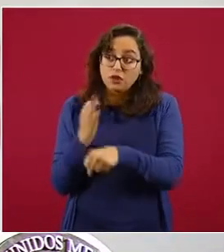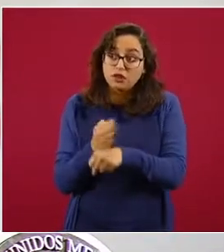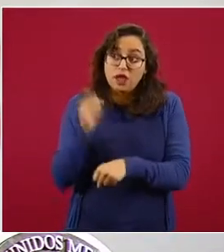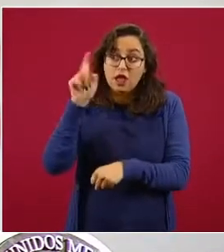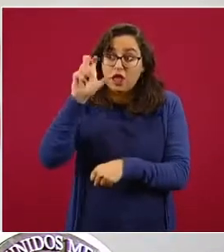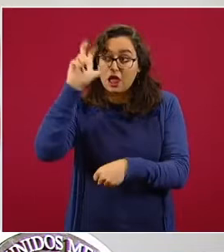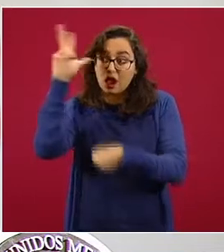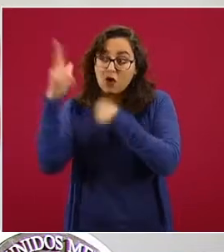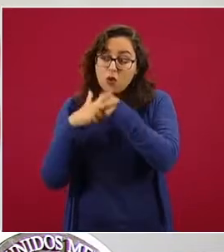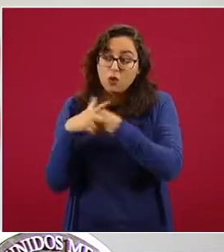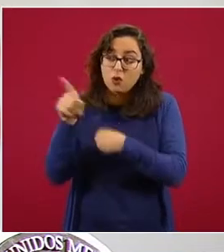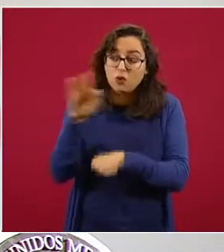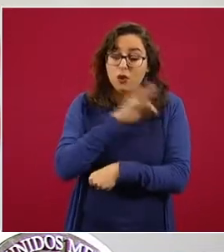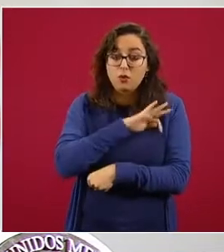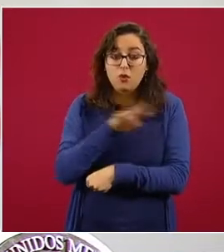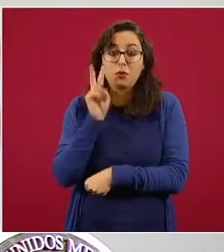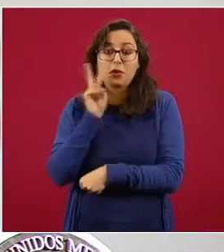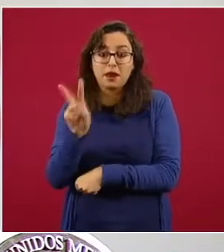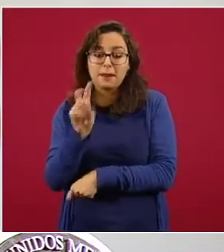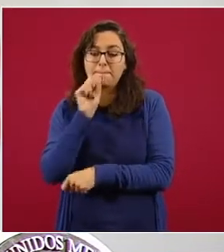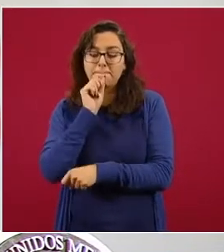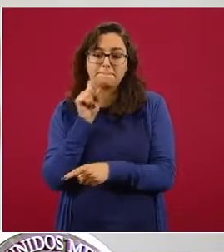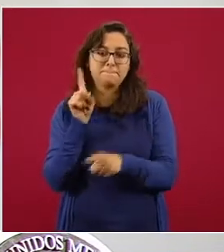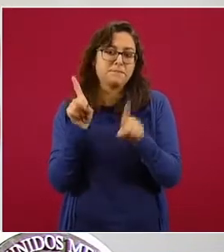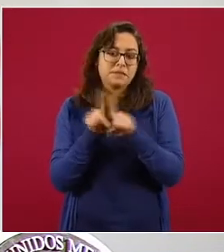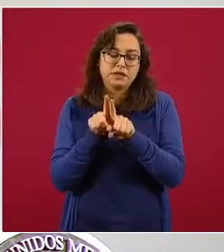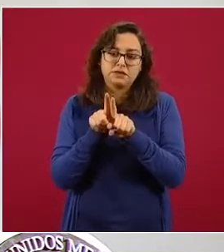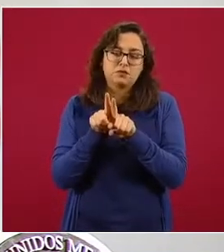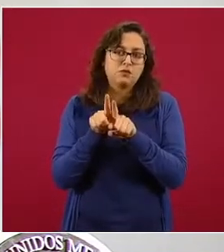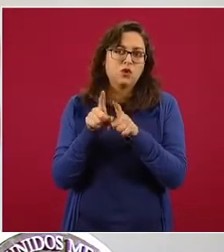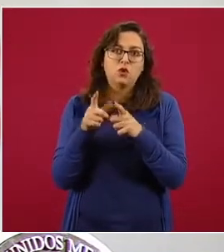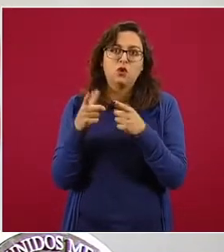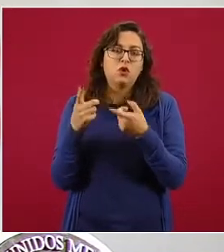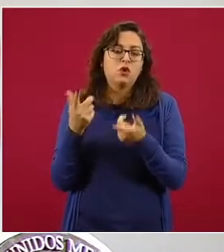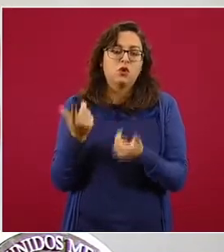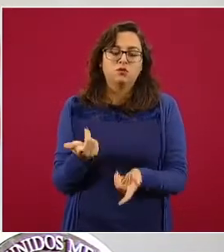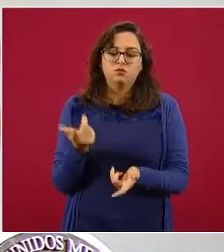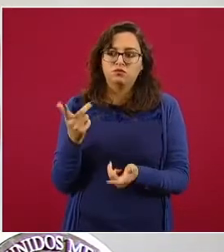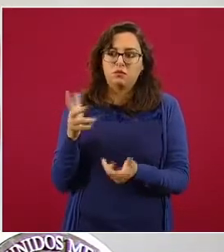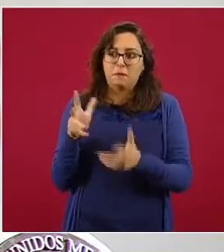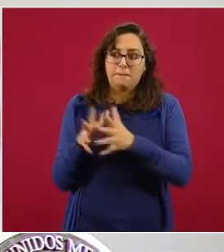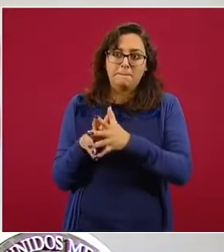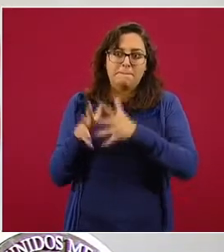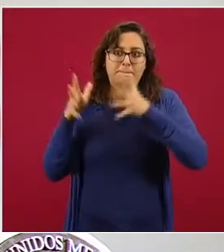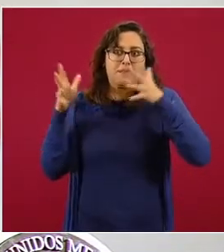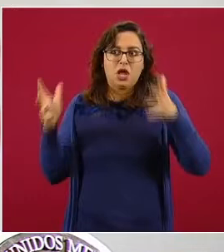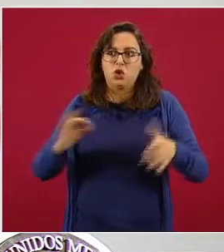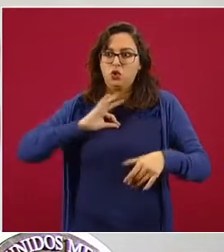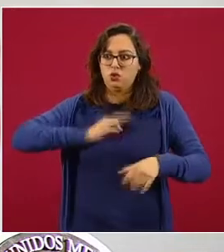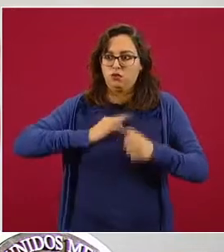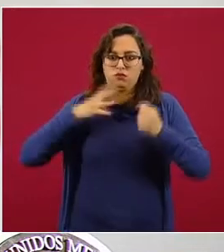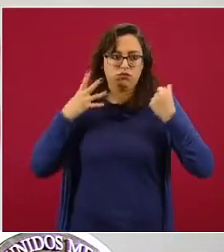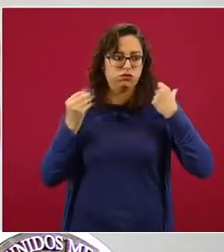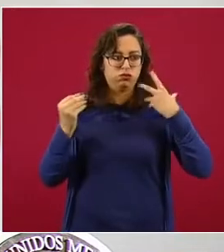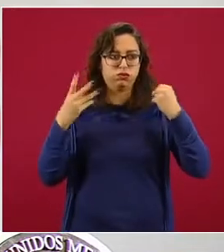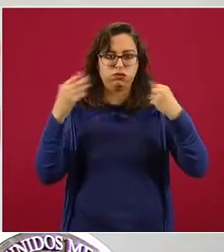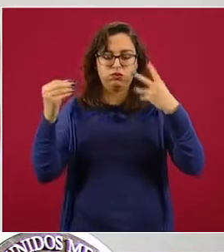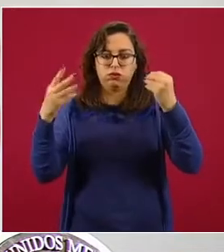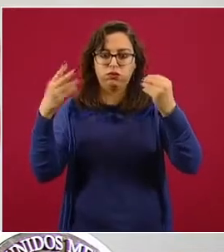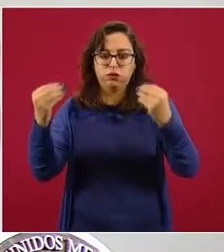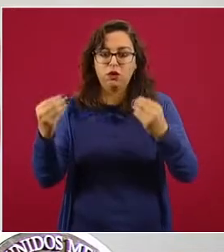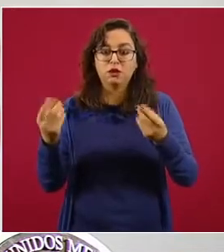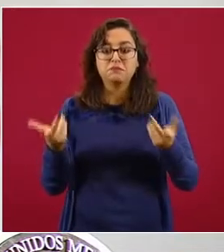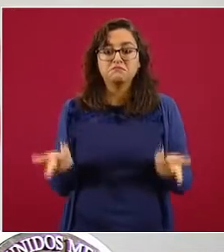Occidental, parcialmente ocurrió en algunos países de Europa, sobre todo los que tuvieron la mayor intensidad epidémica, acudieron